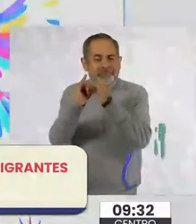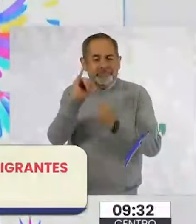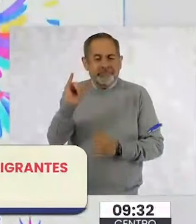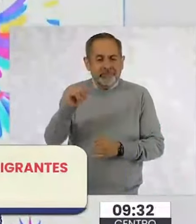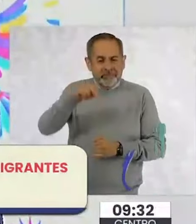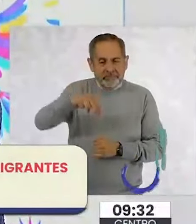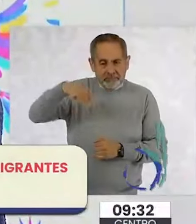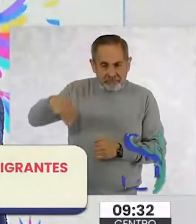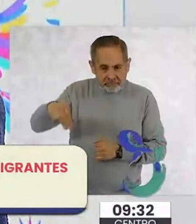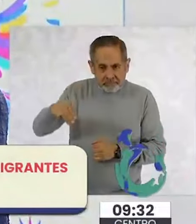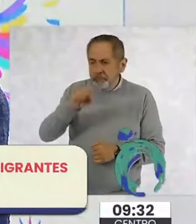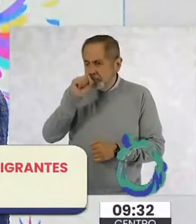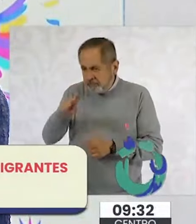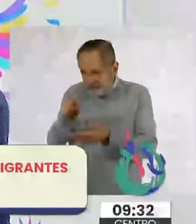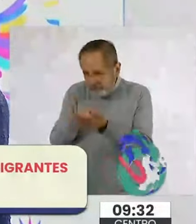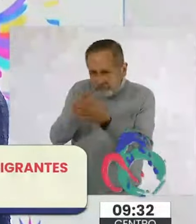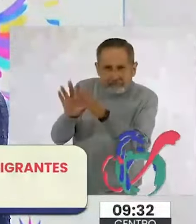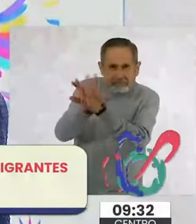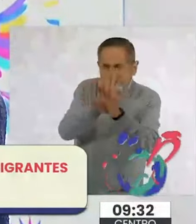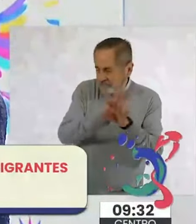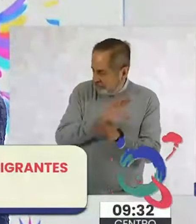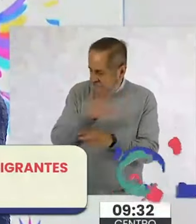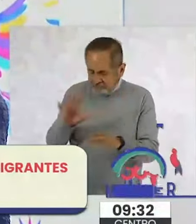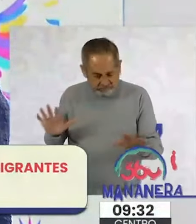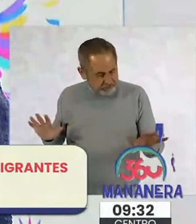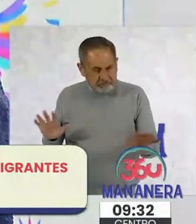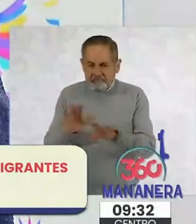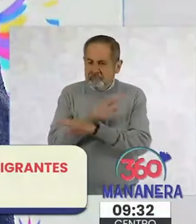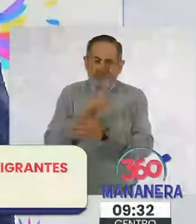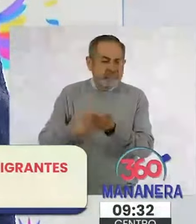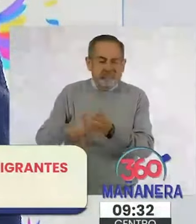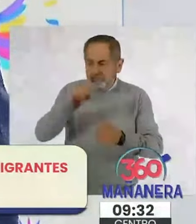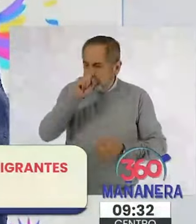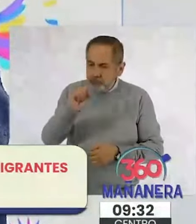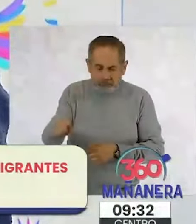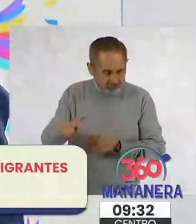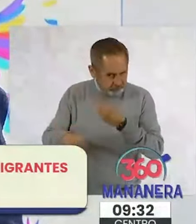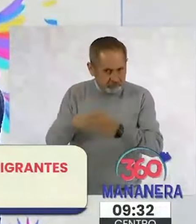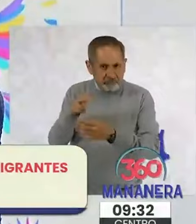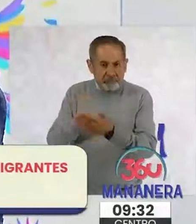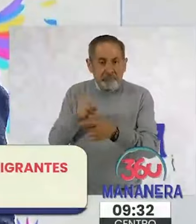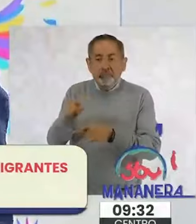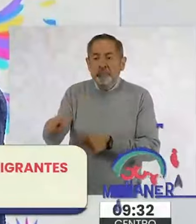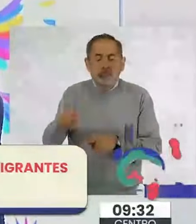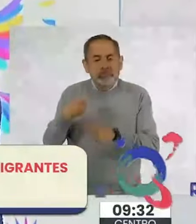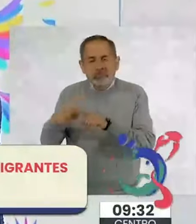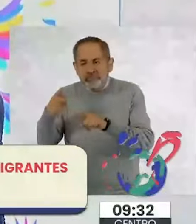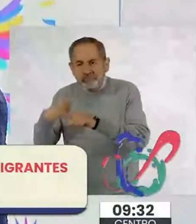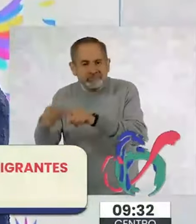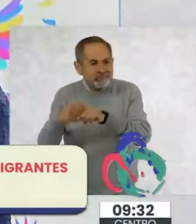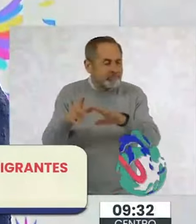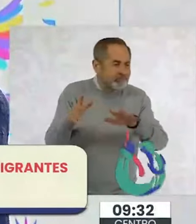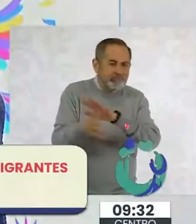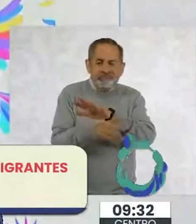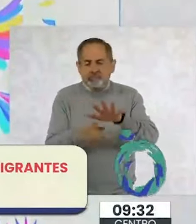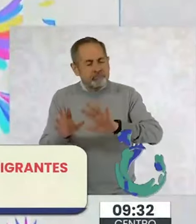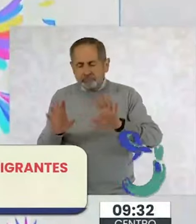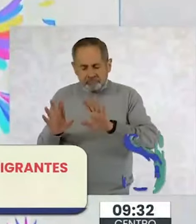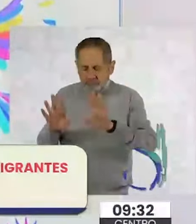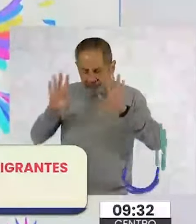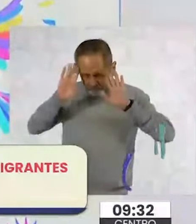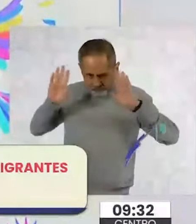vamos también a darle una renovación al Instituto Nacional de Migración porque atiende distintas áreas